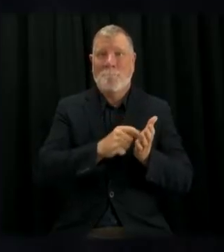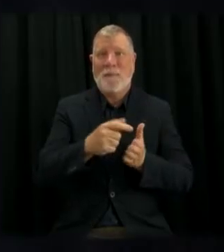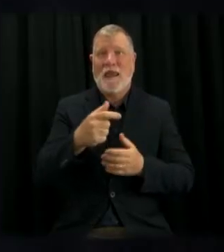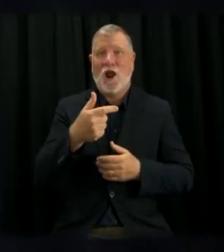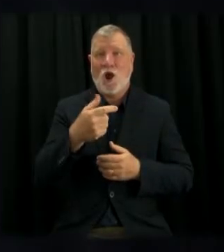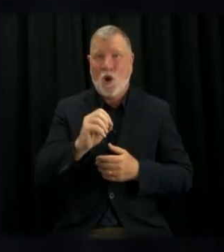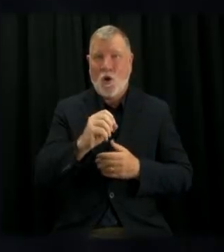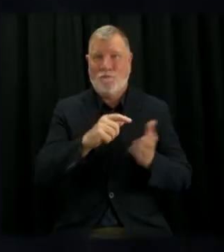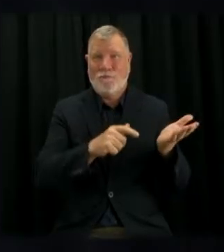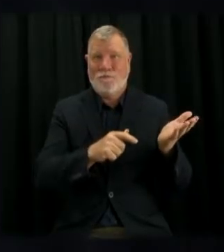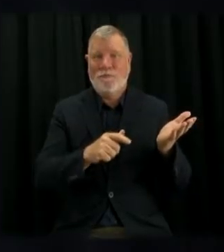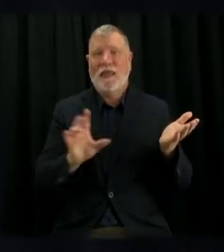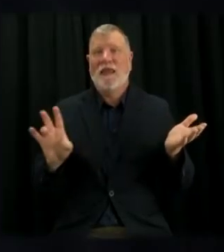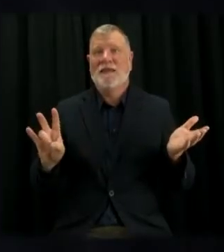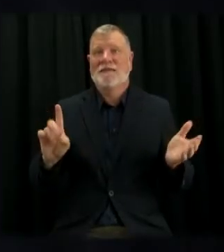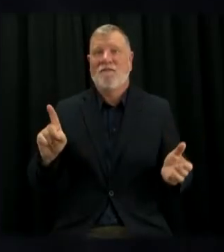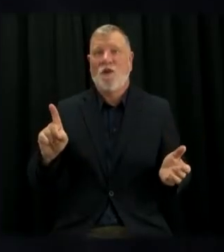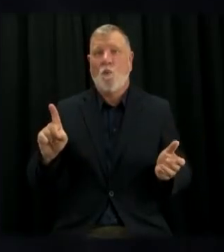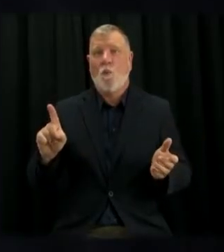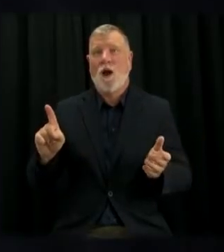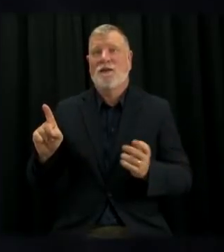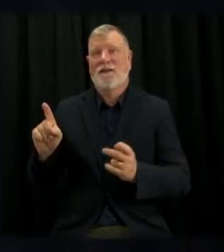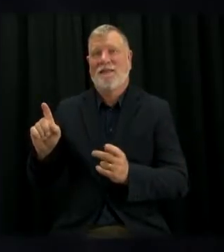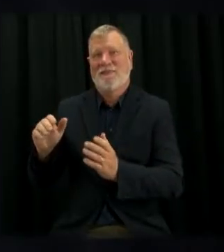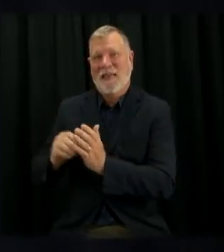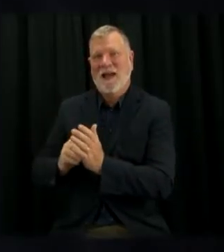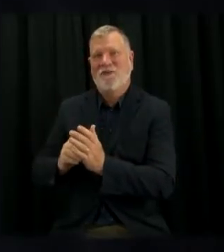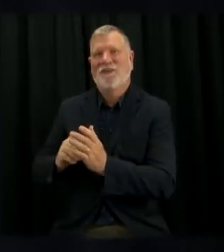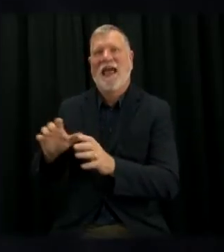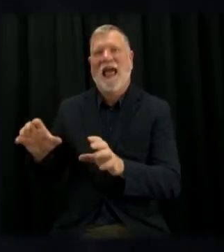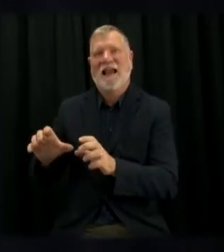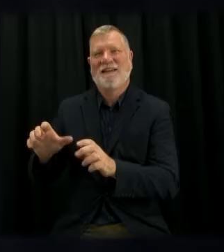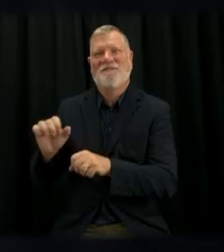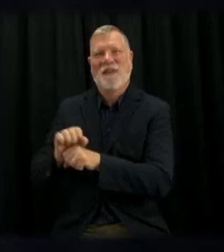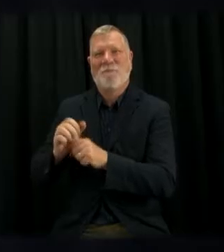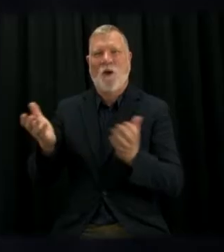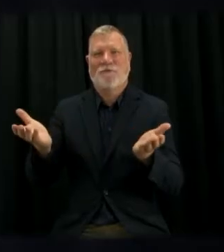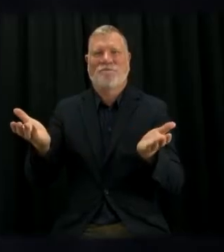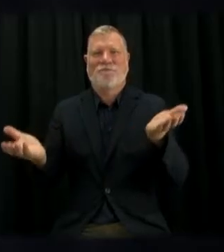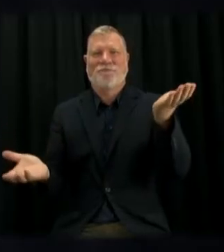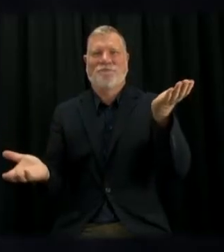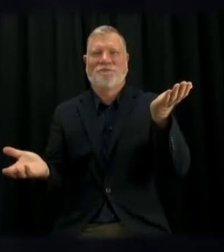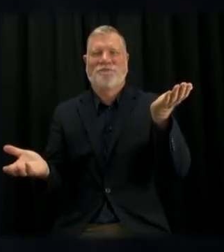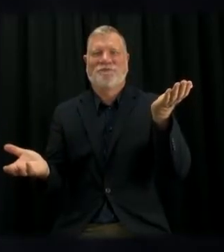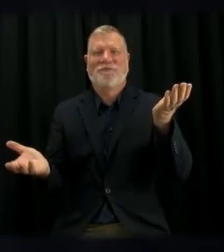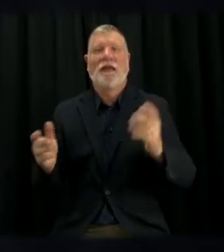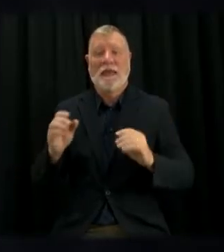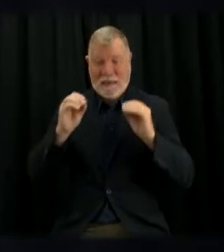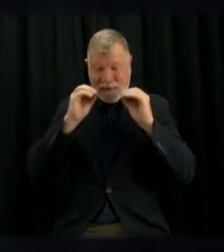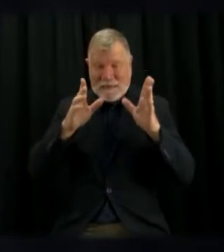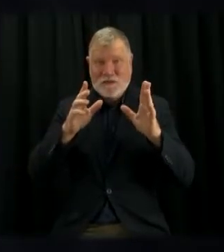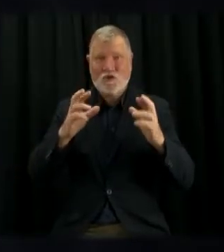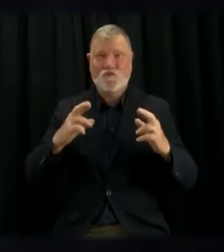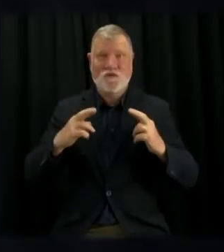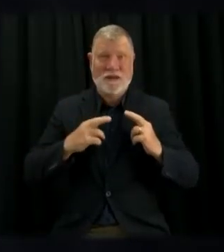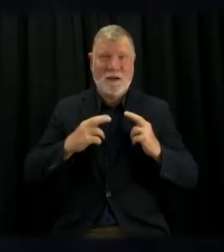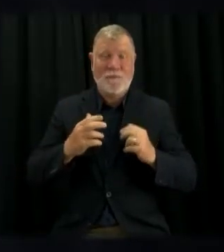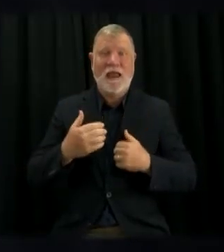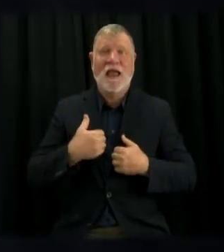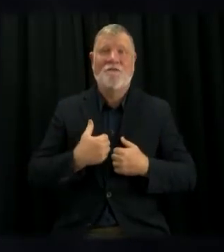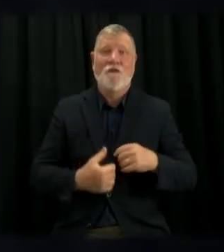96 mil retirados y 71 mil empleados activos. En el sistema